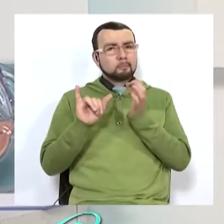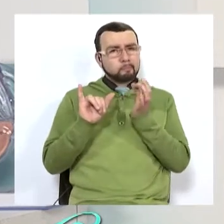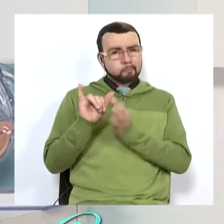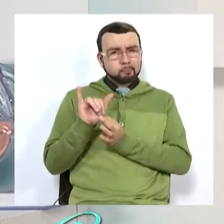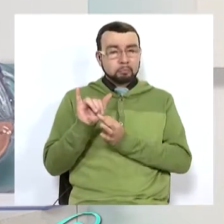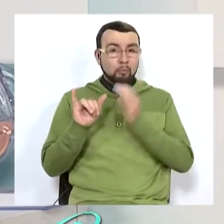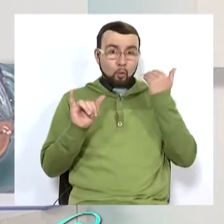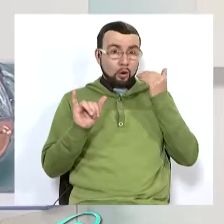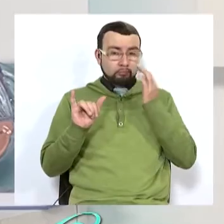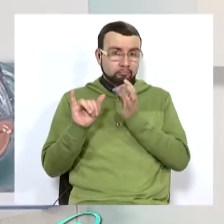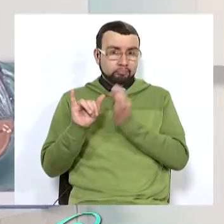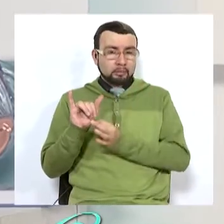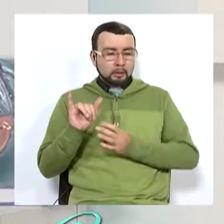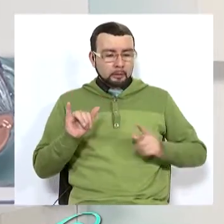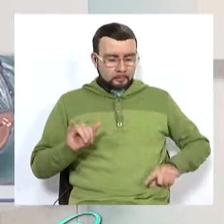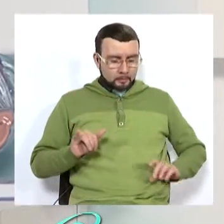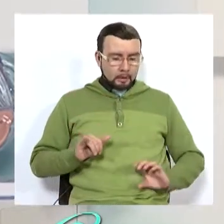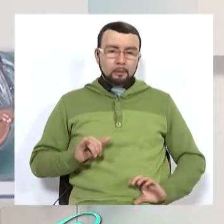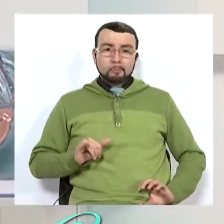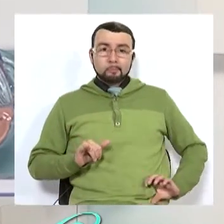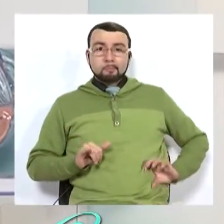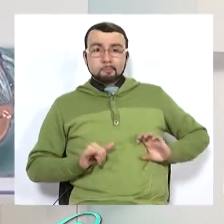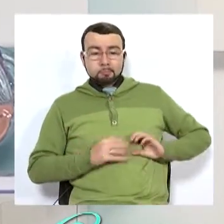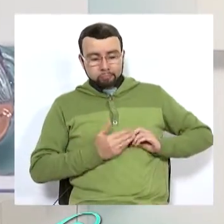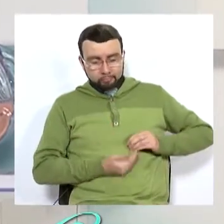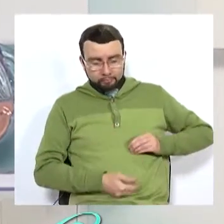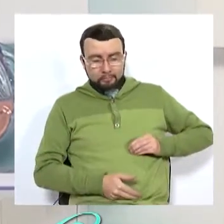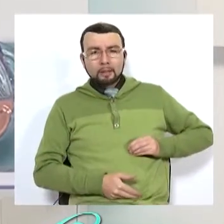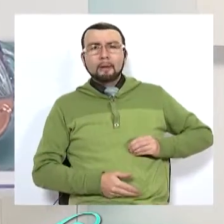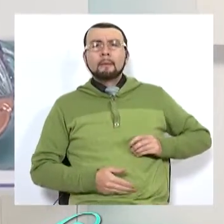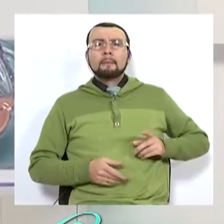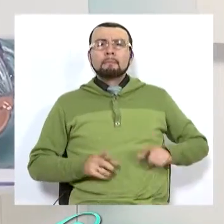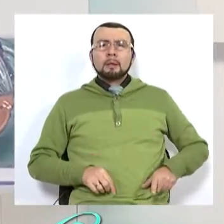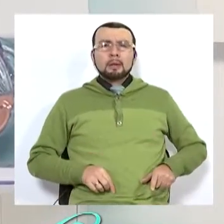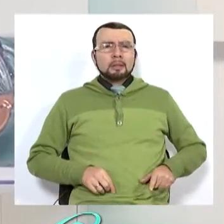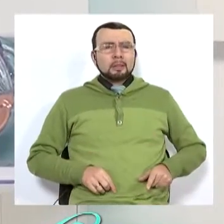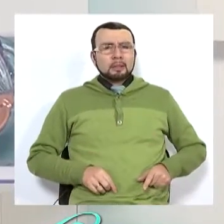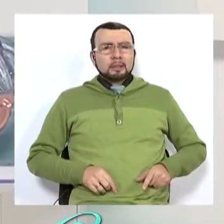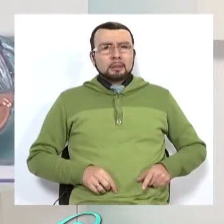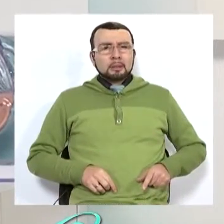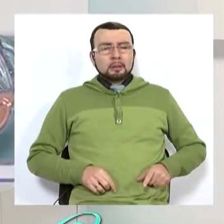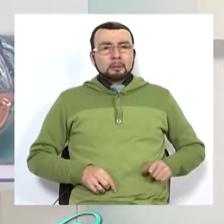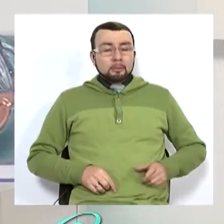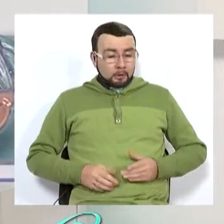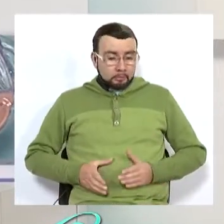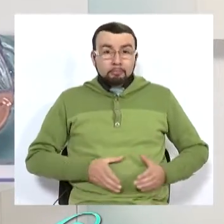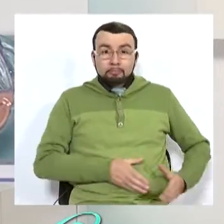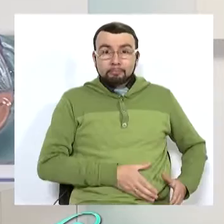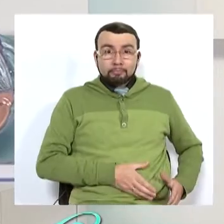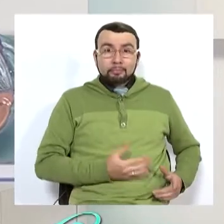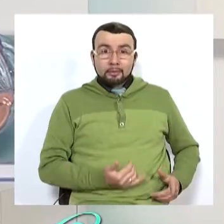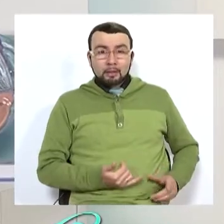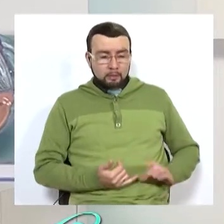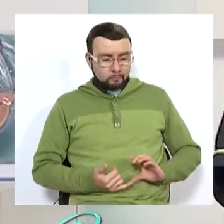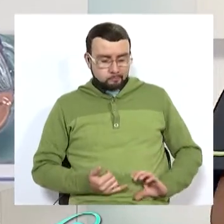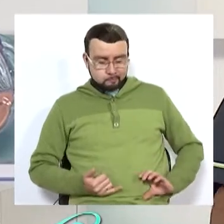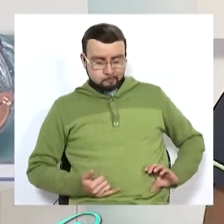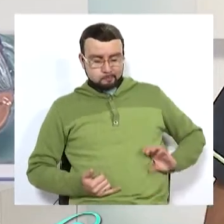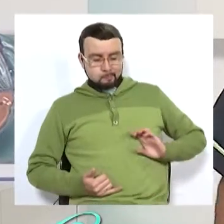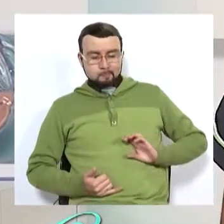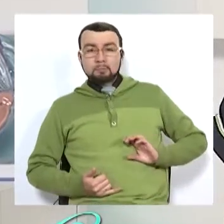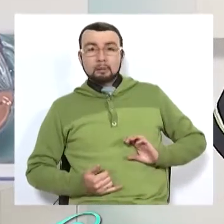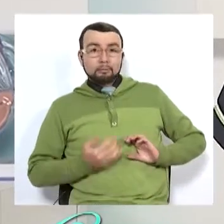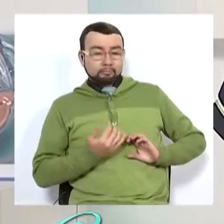también Colon. colon descendente. Y en el marco cólico izquierdo, el colon, básicamente colon